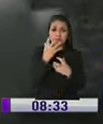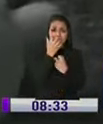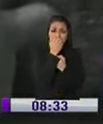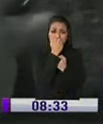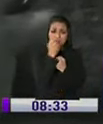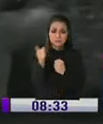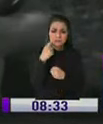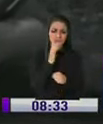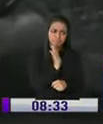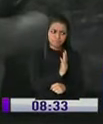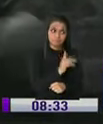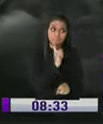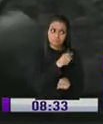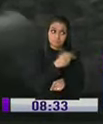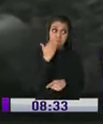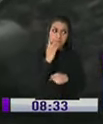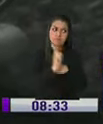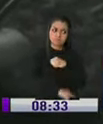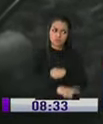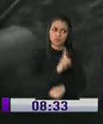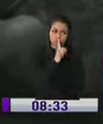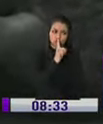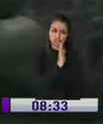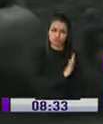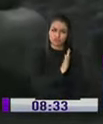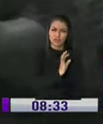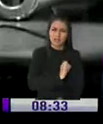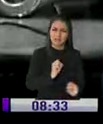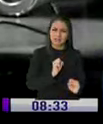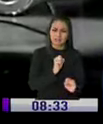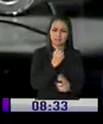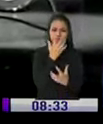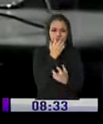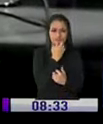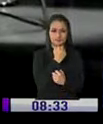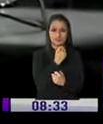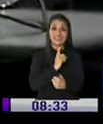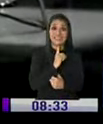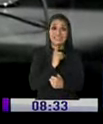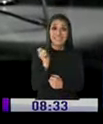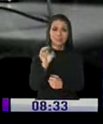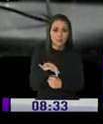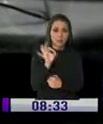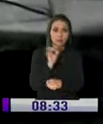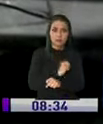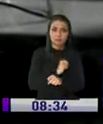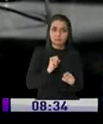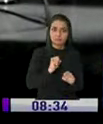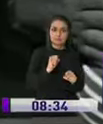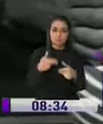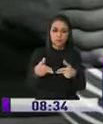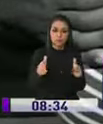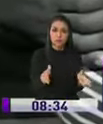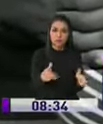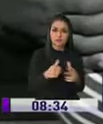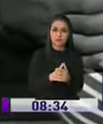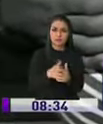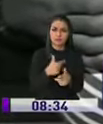amenazado diciéndole que la mamá le iba a pegar y que cosas así. Fue su tía la que los encontró en la habitación. Llega lo que